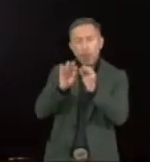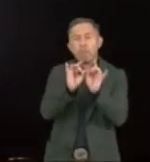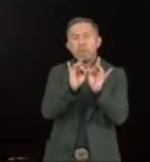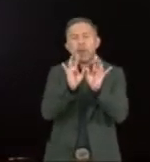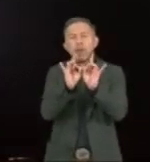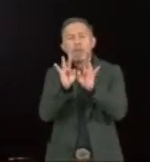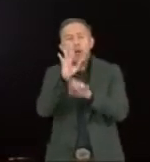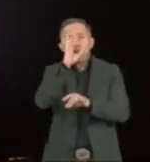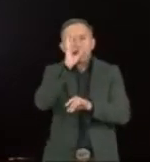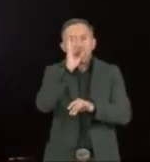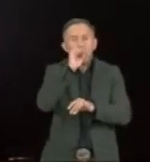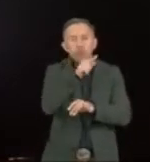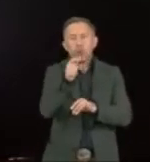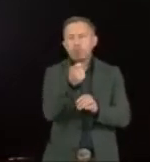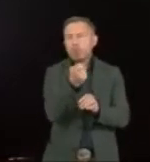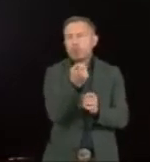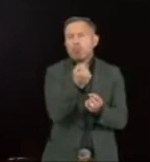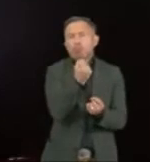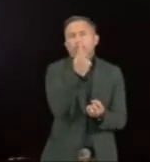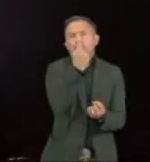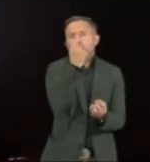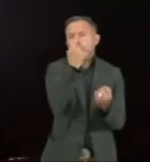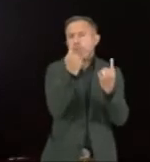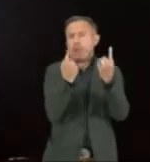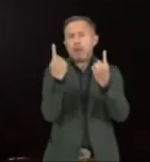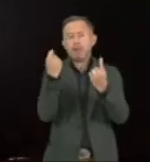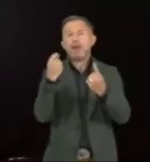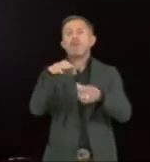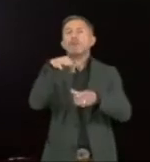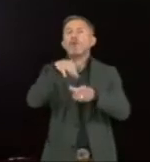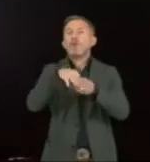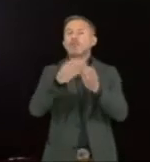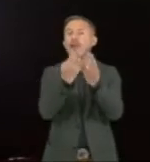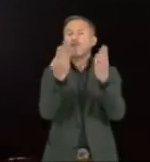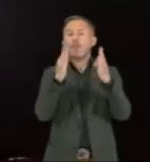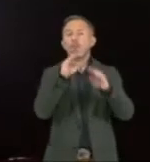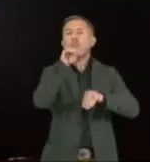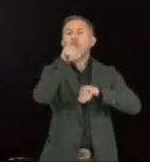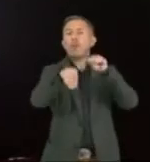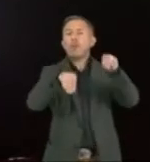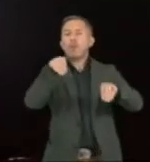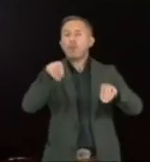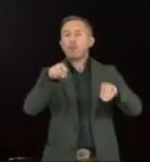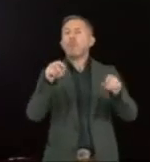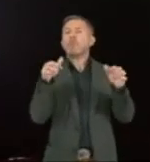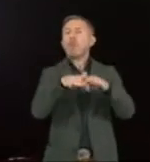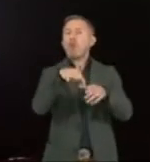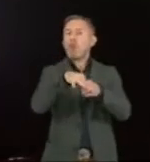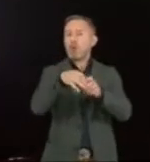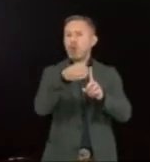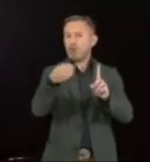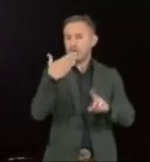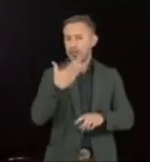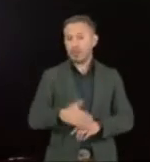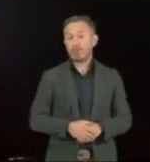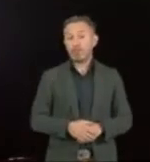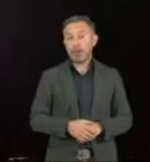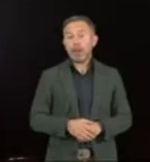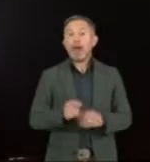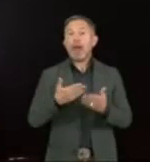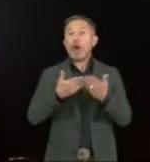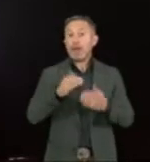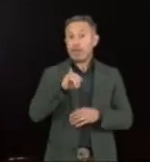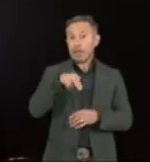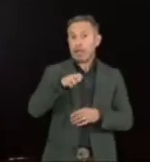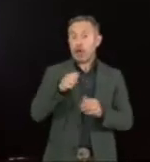relación con el universo de casillas que pudieron instalarse y funcionar adecuadamente hoy el ine de la mano de la ciudadanía